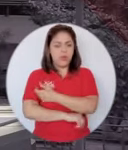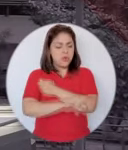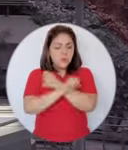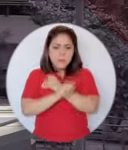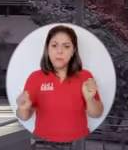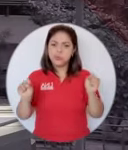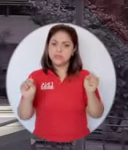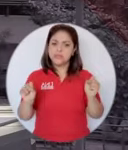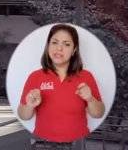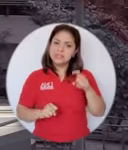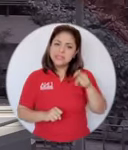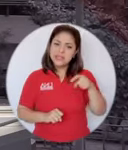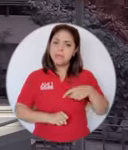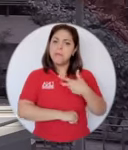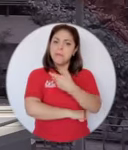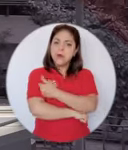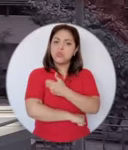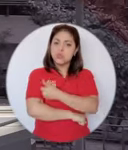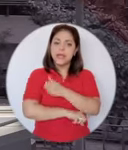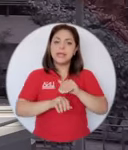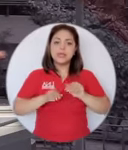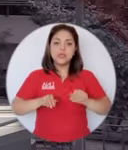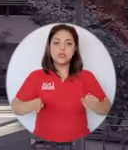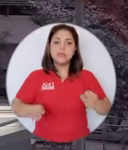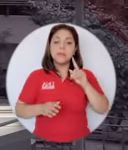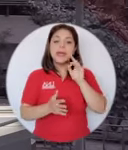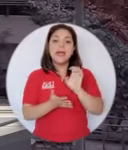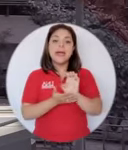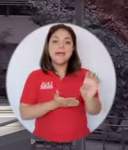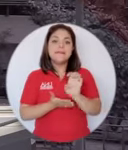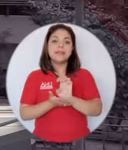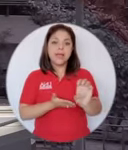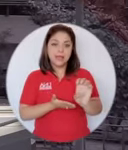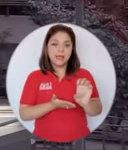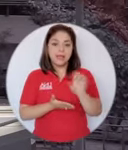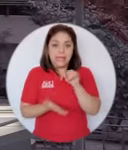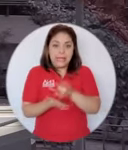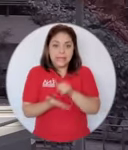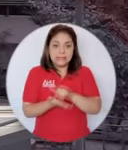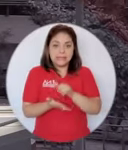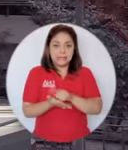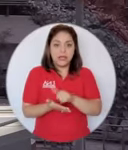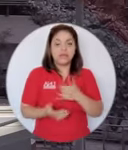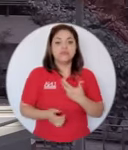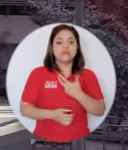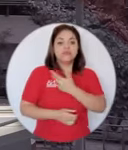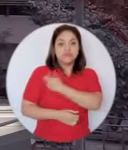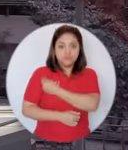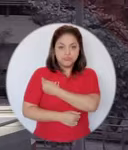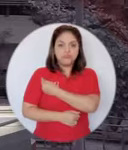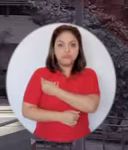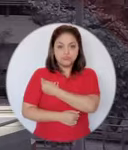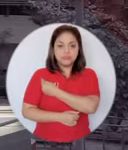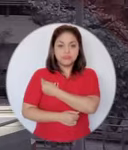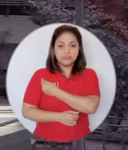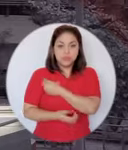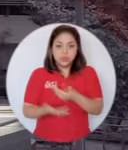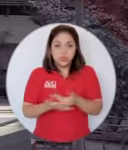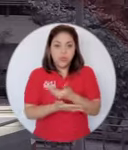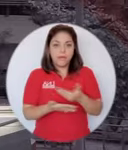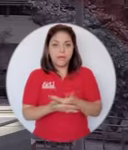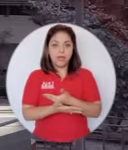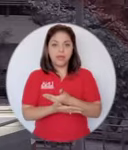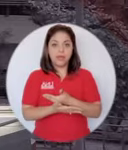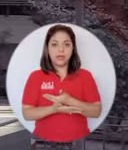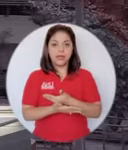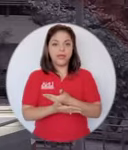sea, no puede ser. O sea, tenemos que vacunar a nuestros niños y niñas para evitar precisamente que una enfermedad como esta tan nueva que estamos hablando